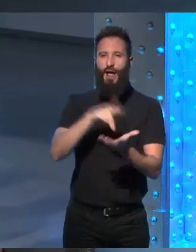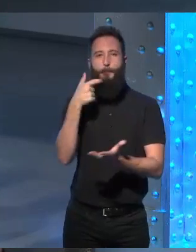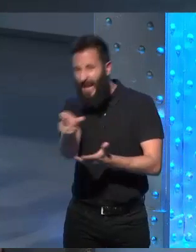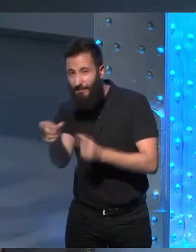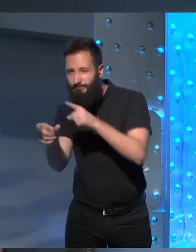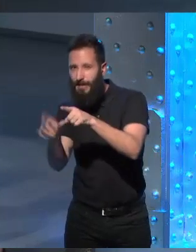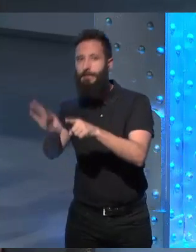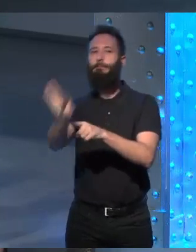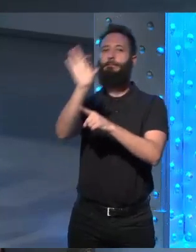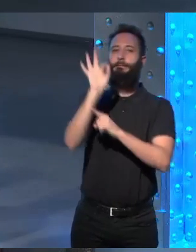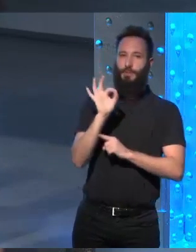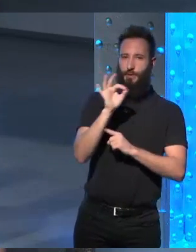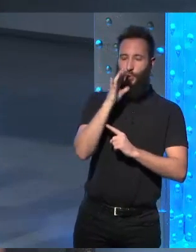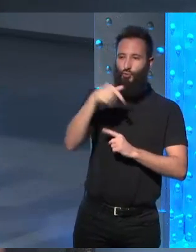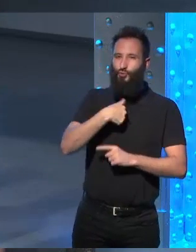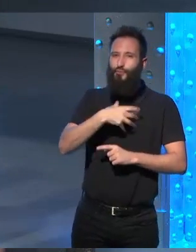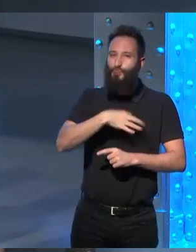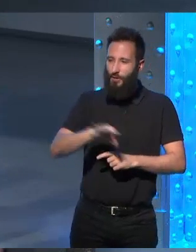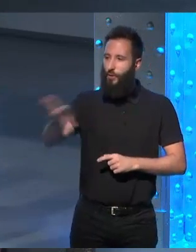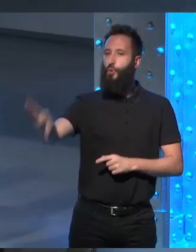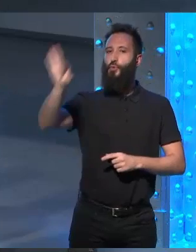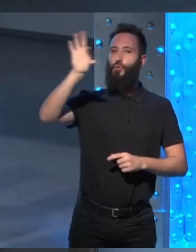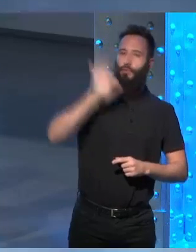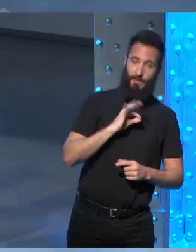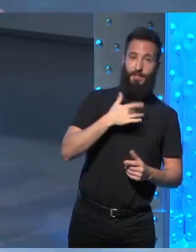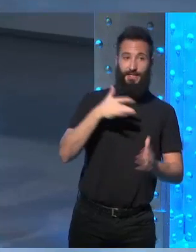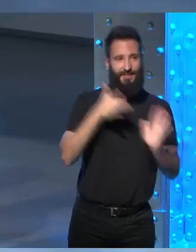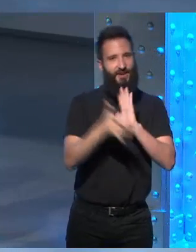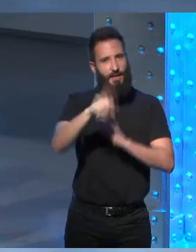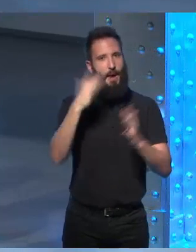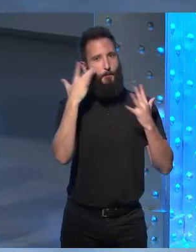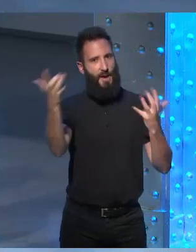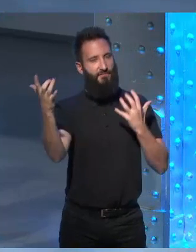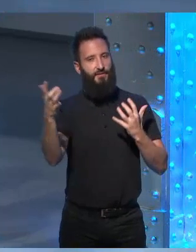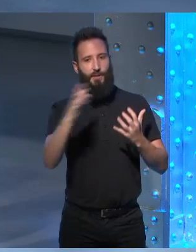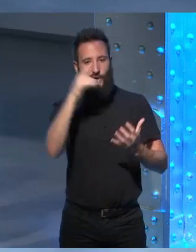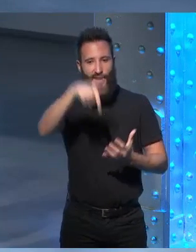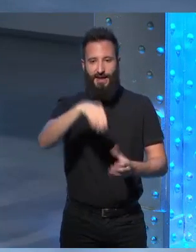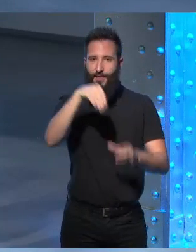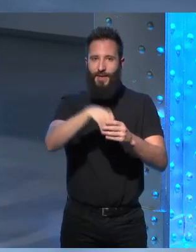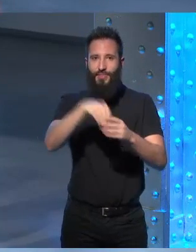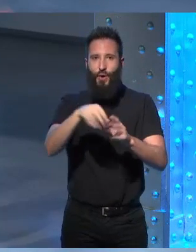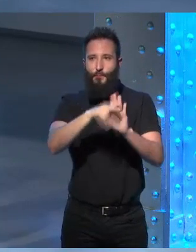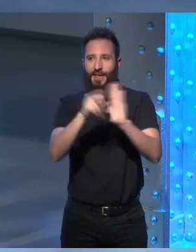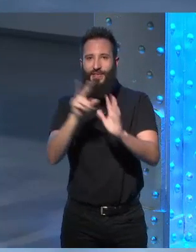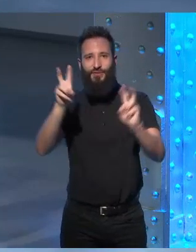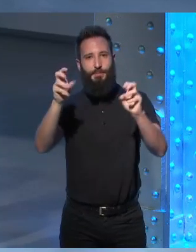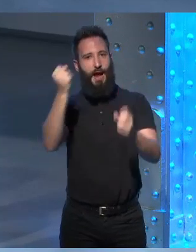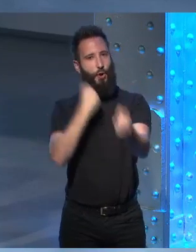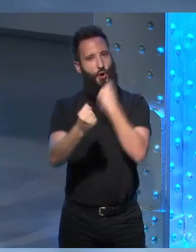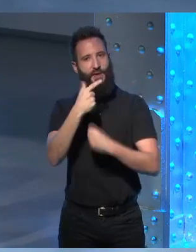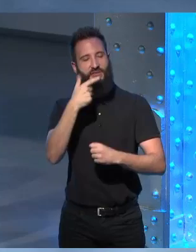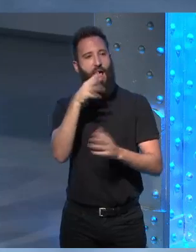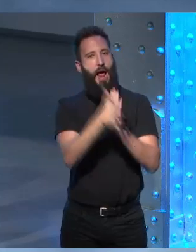no por carencia de los otros, sino porque eliges exactamente eso. Sí, porque además es una llamada de atención dentro de este formato porque no se suele ver en un tipo de formato y hablando